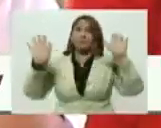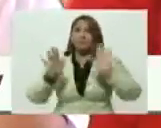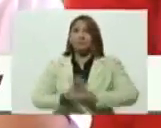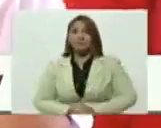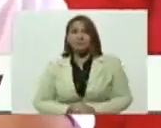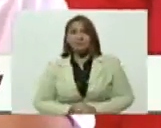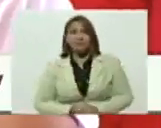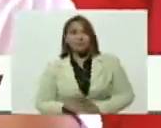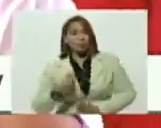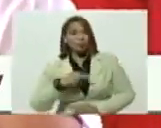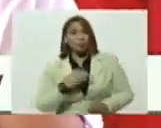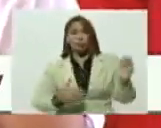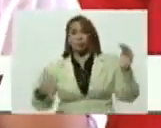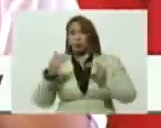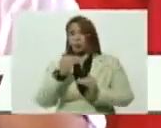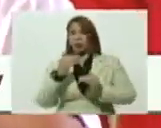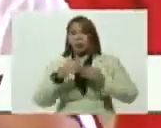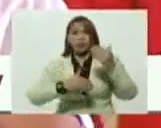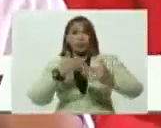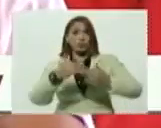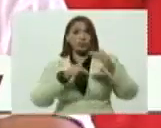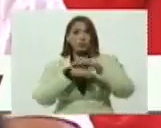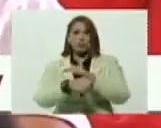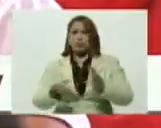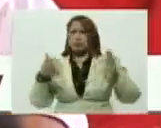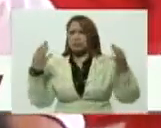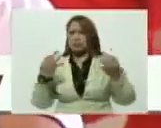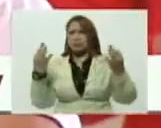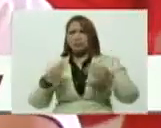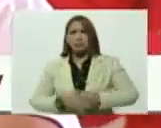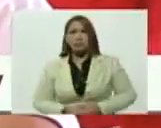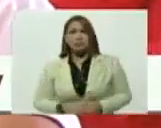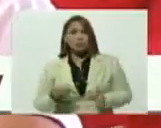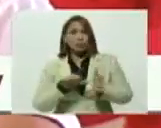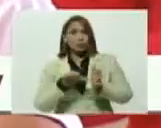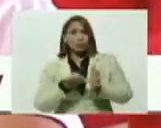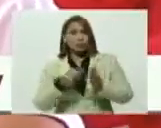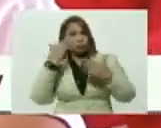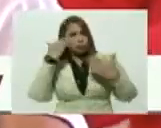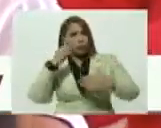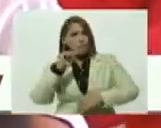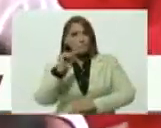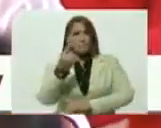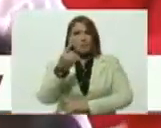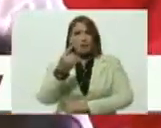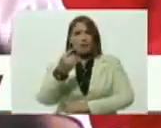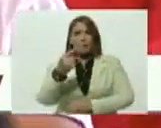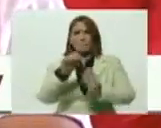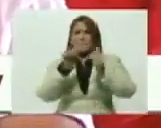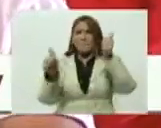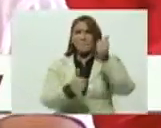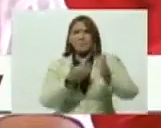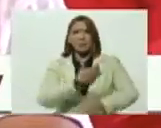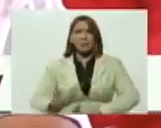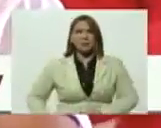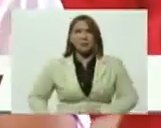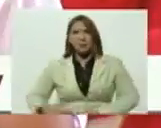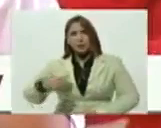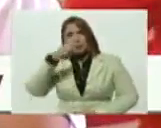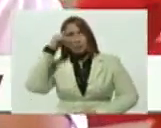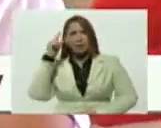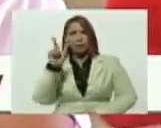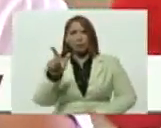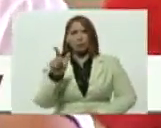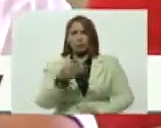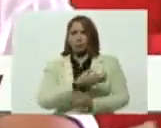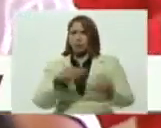Hemos pasado ese proceso interno valioso, extraordinario, donde saludo al primer vicepresidente del partido, extraordinario método.